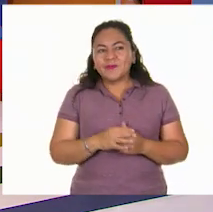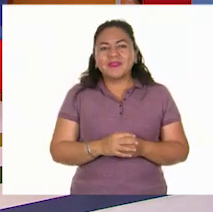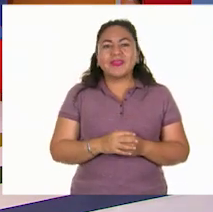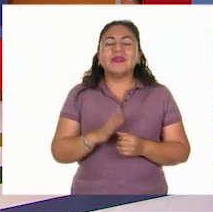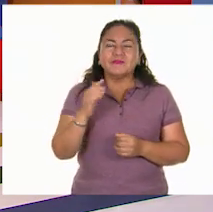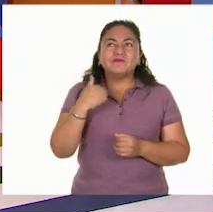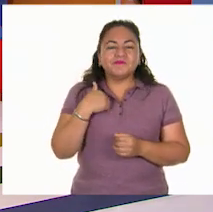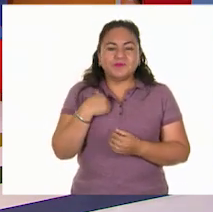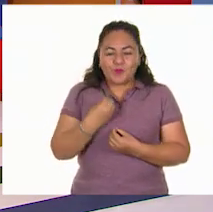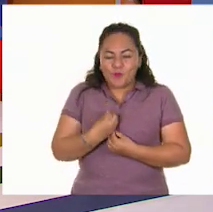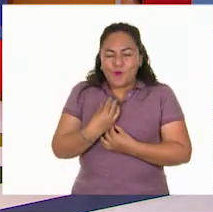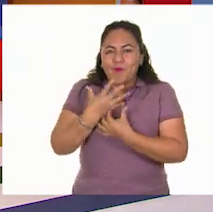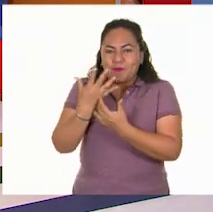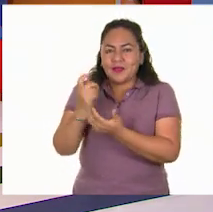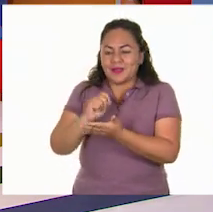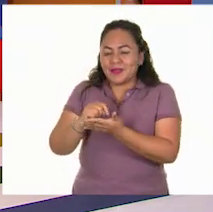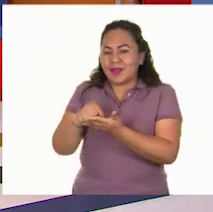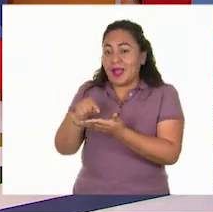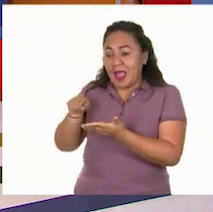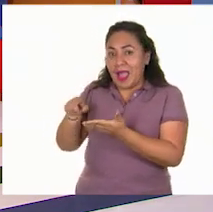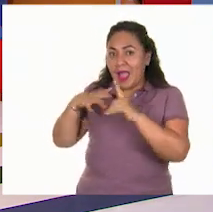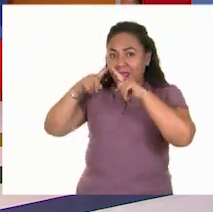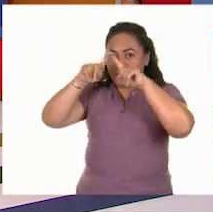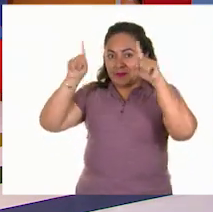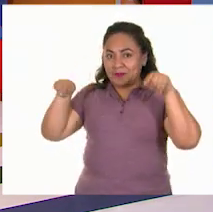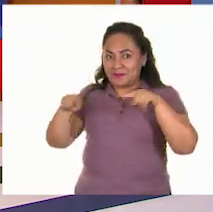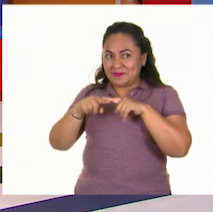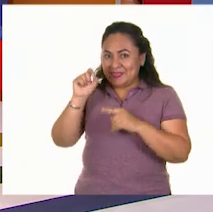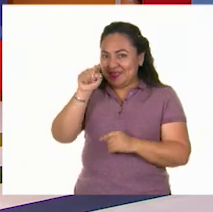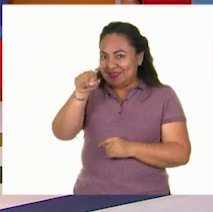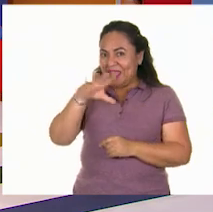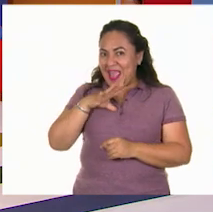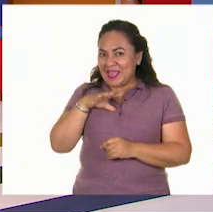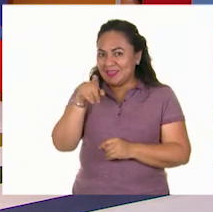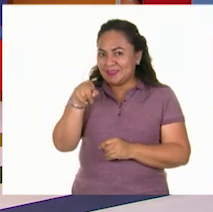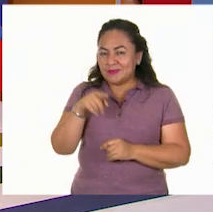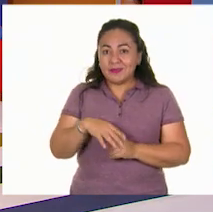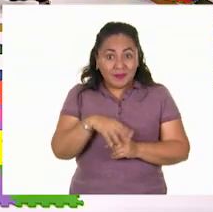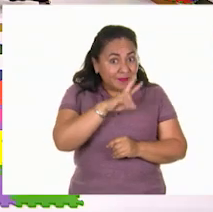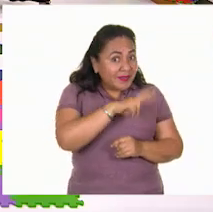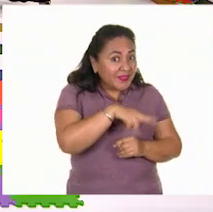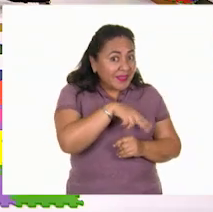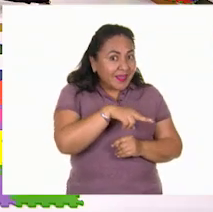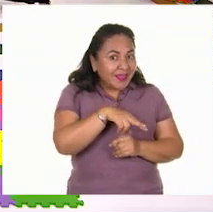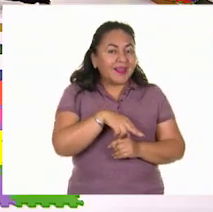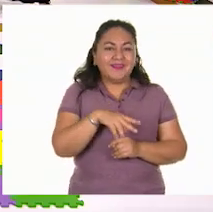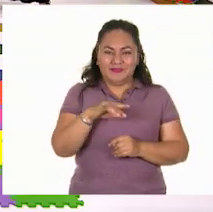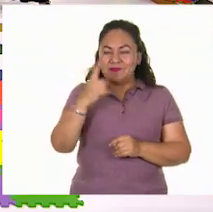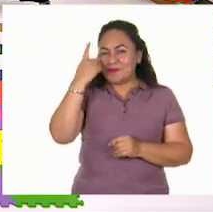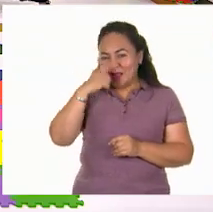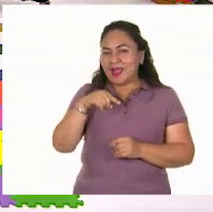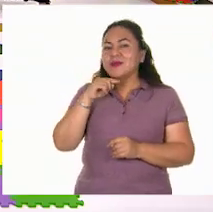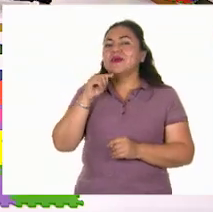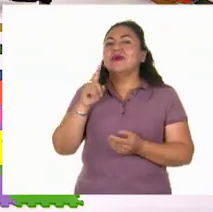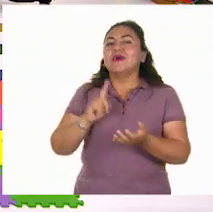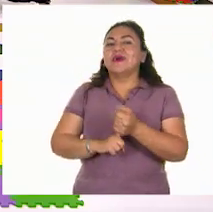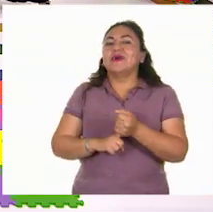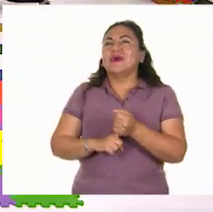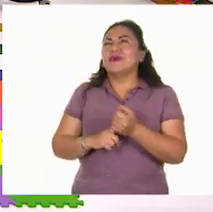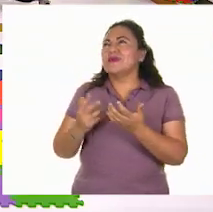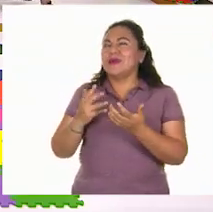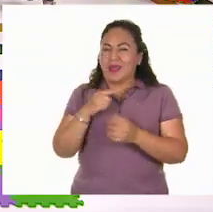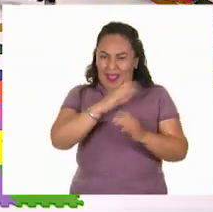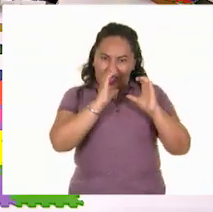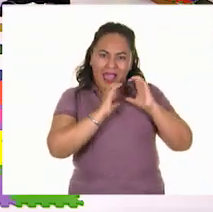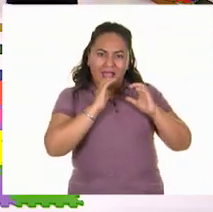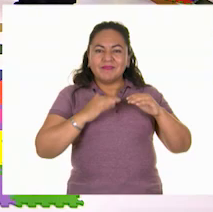Te traje el poema y te lo escribí ahí en el pizarrón de enfrente. ¿De verdad? Para que me lo cantes con un